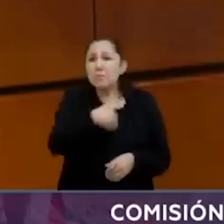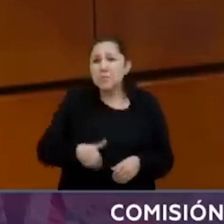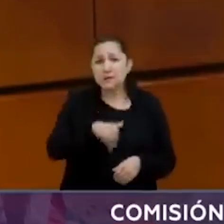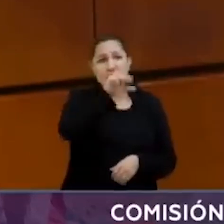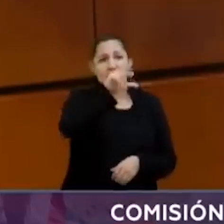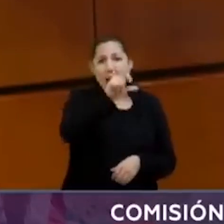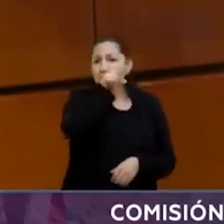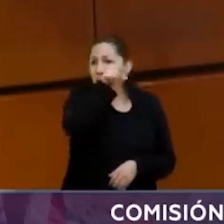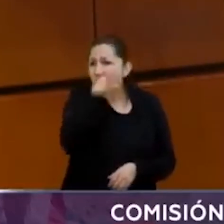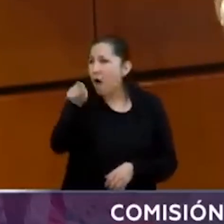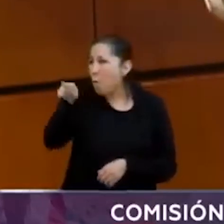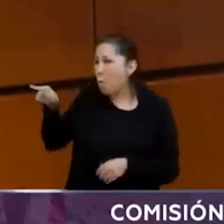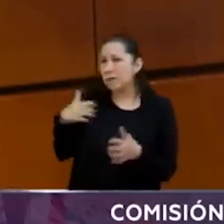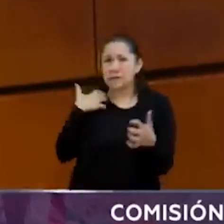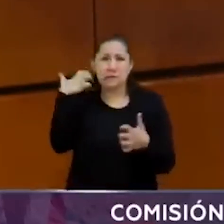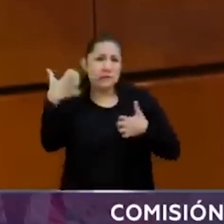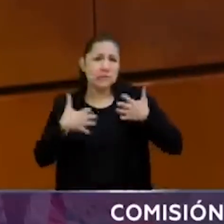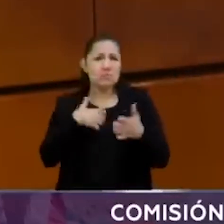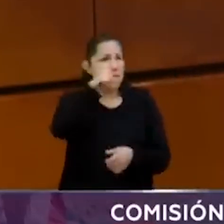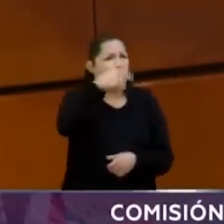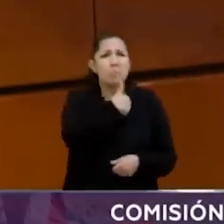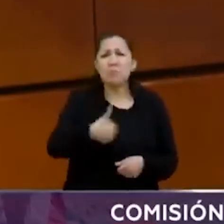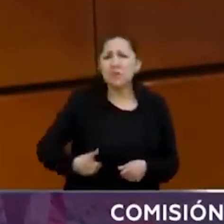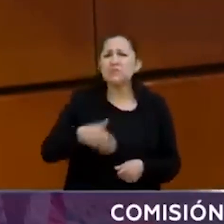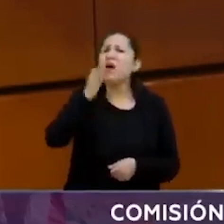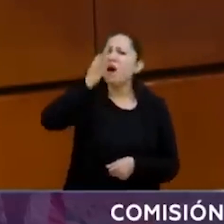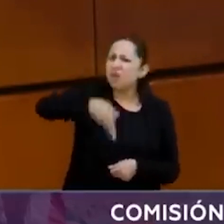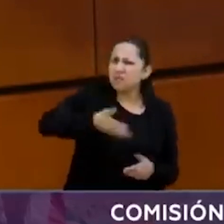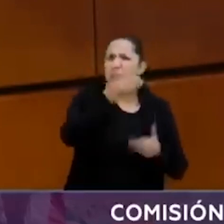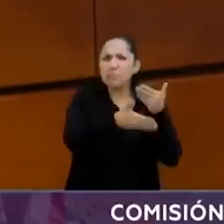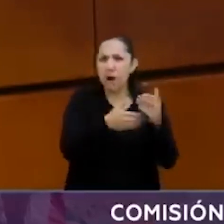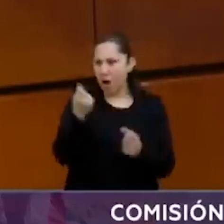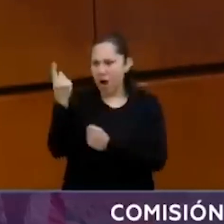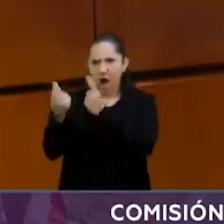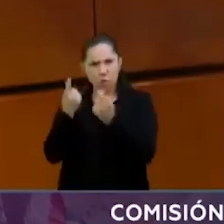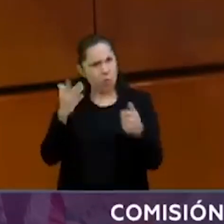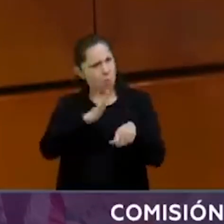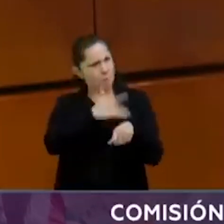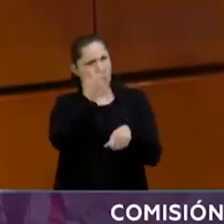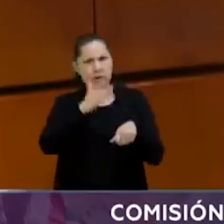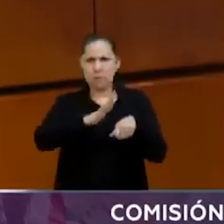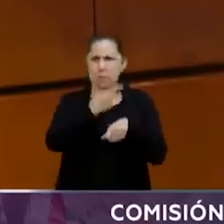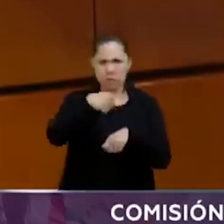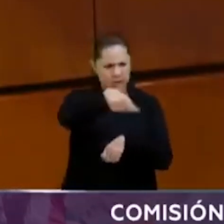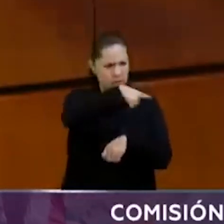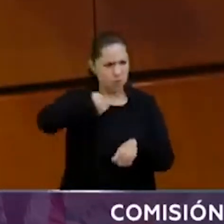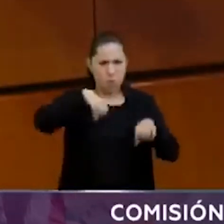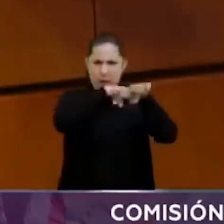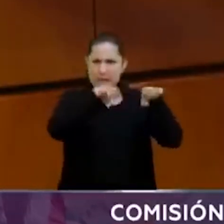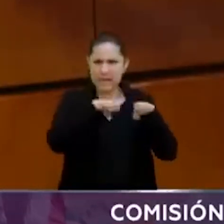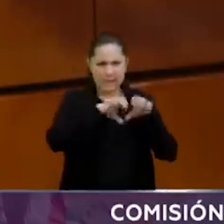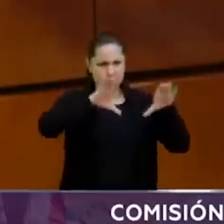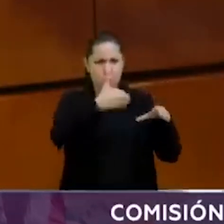activo dicen no va por qué va medio gabinete tres compañeros han ido a los cierres de campaña pues inviten si